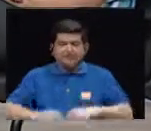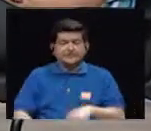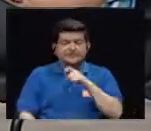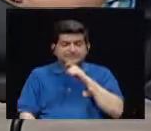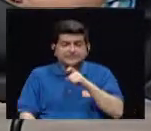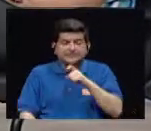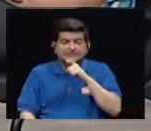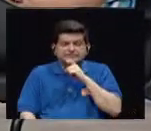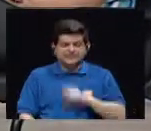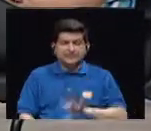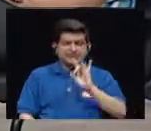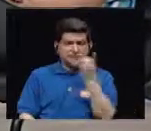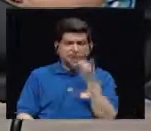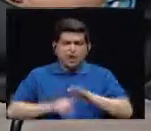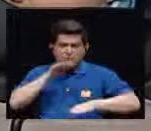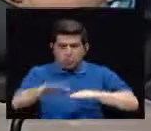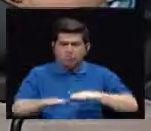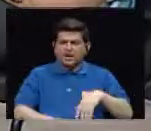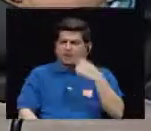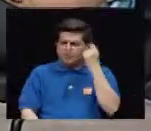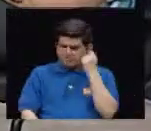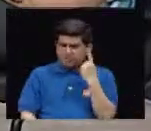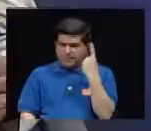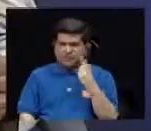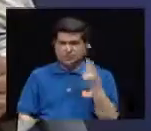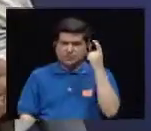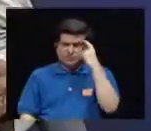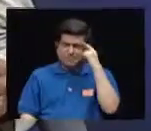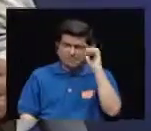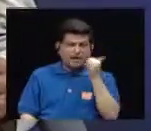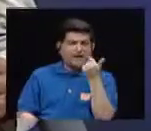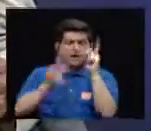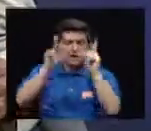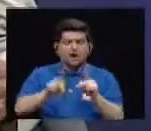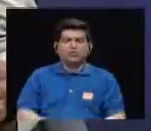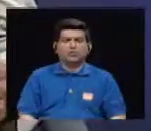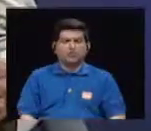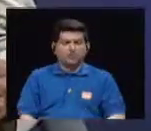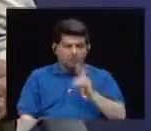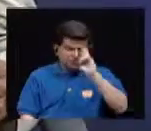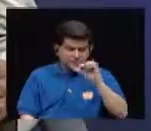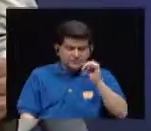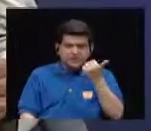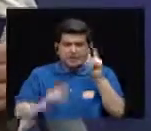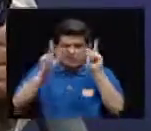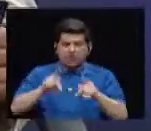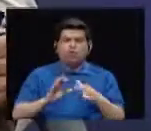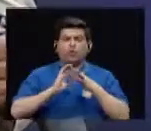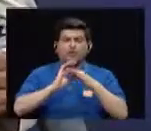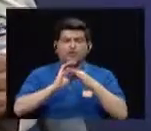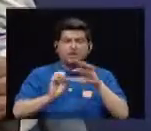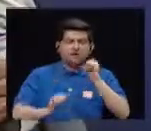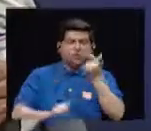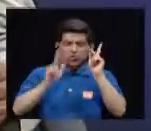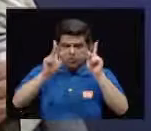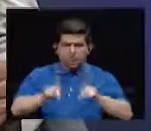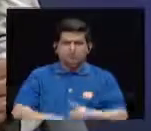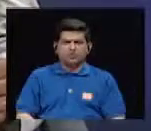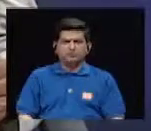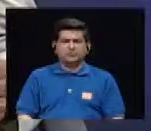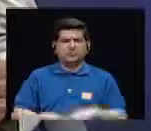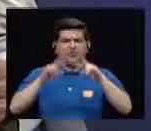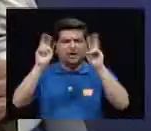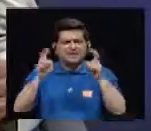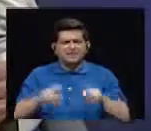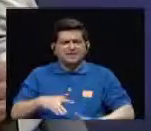tan difícil, el octavo paso, entiendo que es pensar en el otro, considerar al otro o la relación con el otro. ¿Cómo